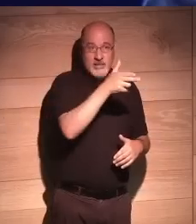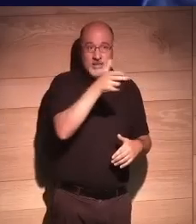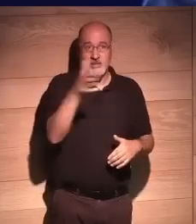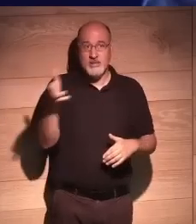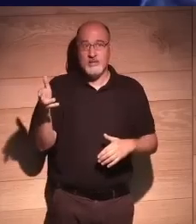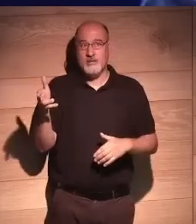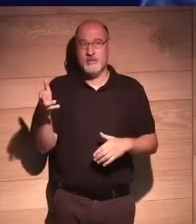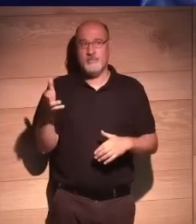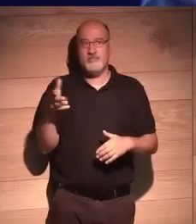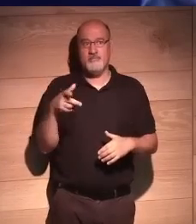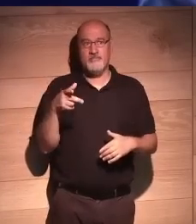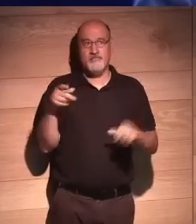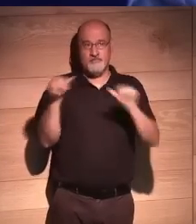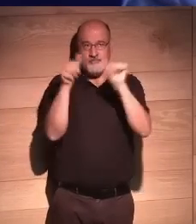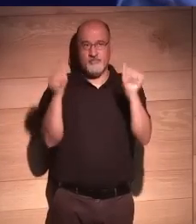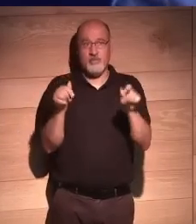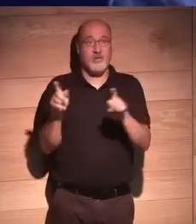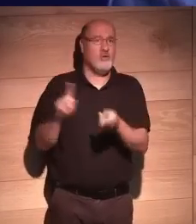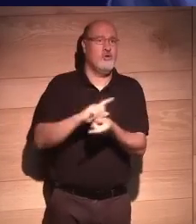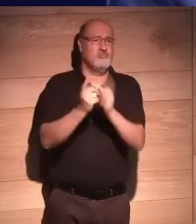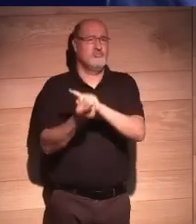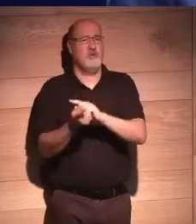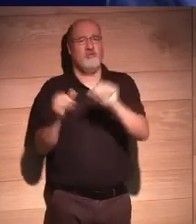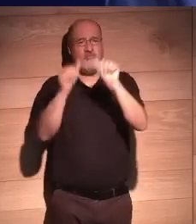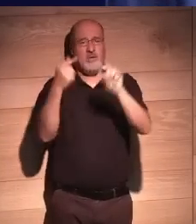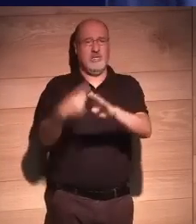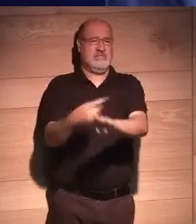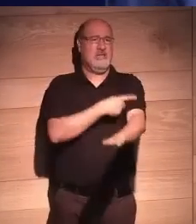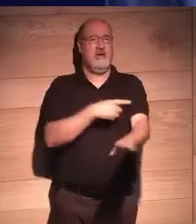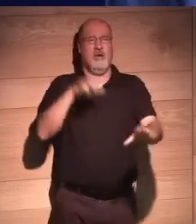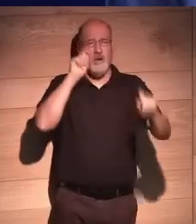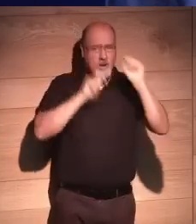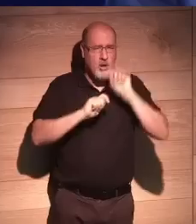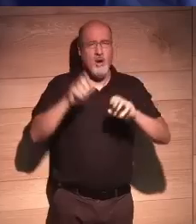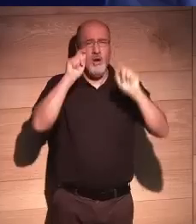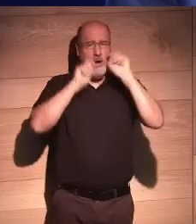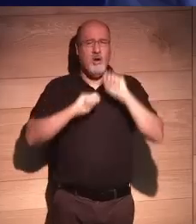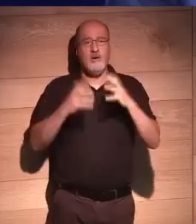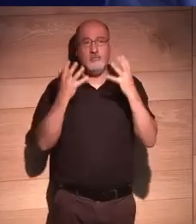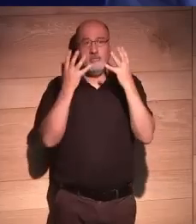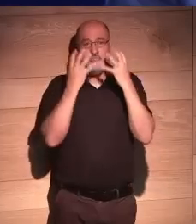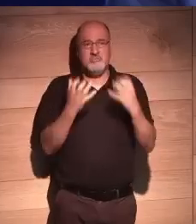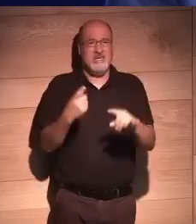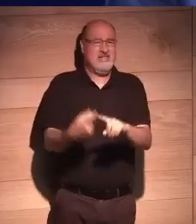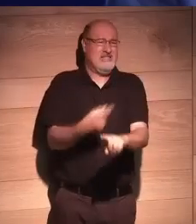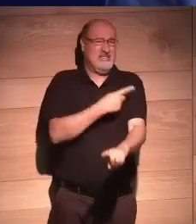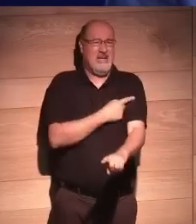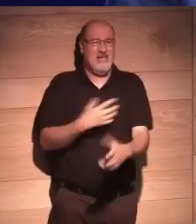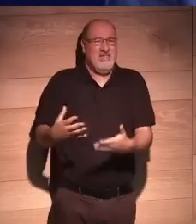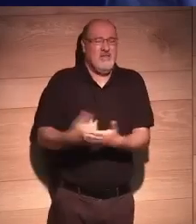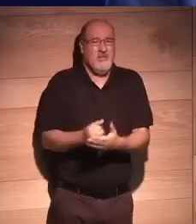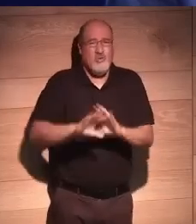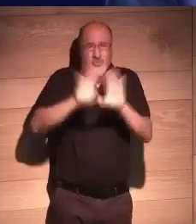era como la escena de las plañideras, ¿no? De las tragedias y todo eso. Era como